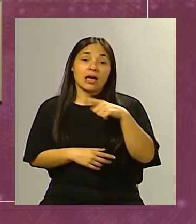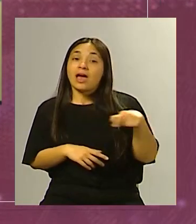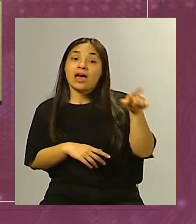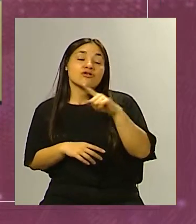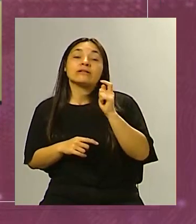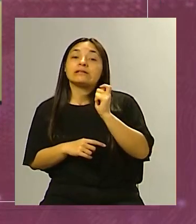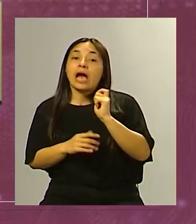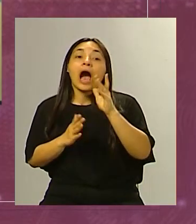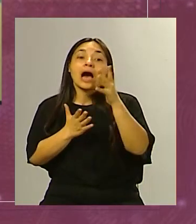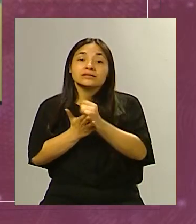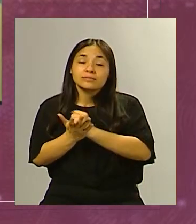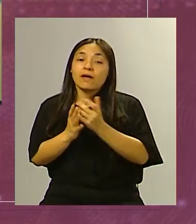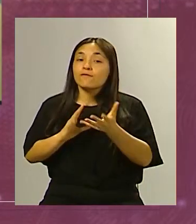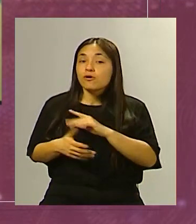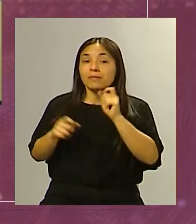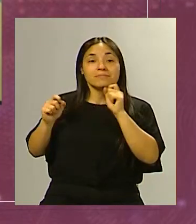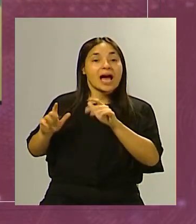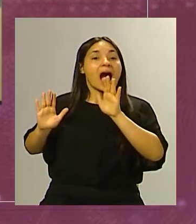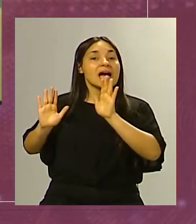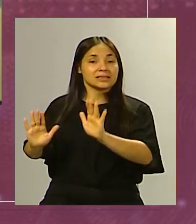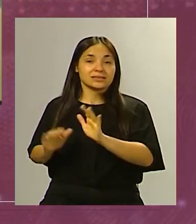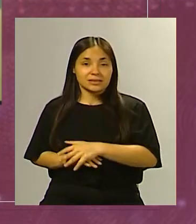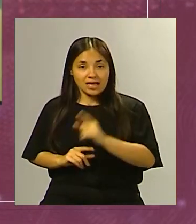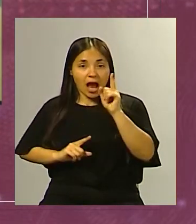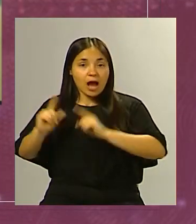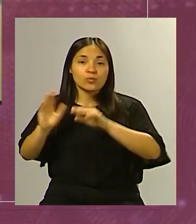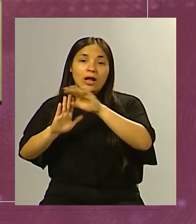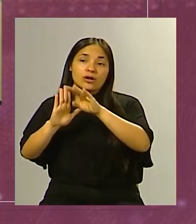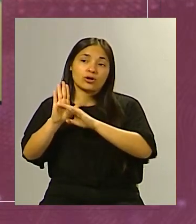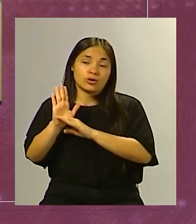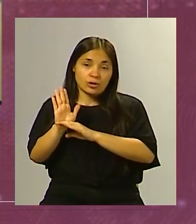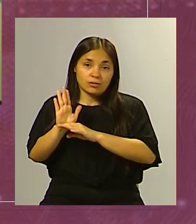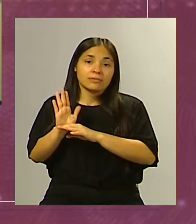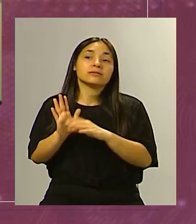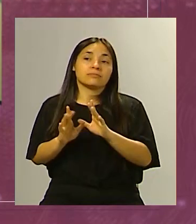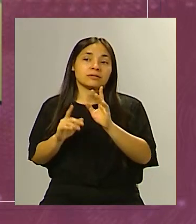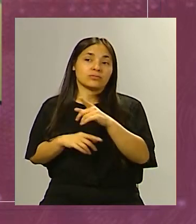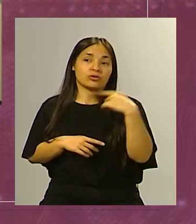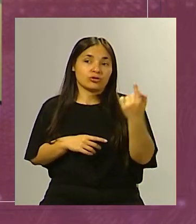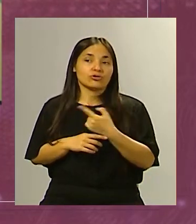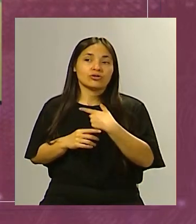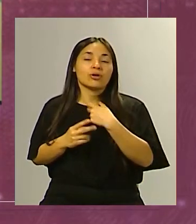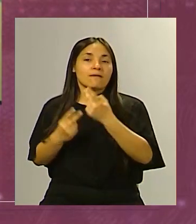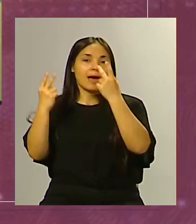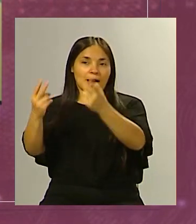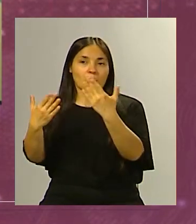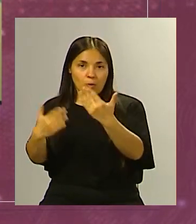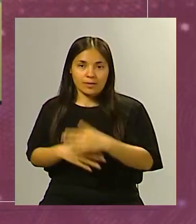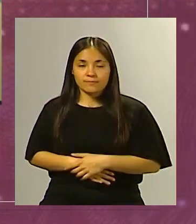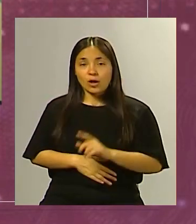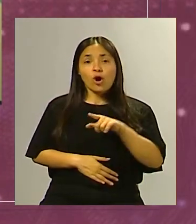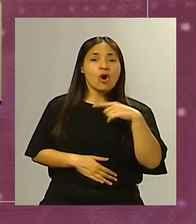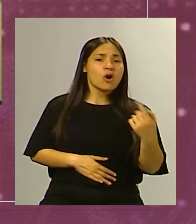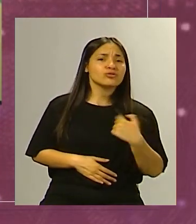esa reprogramación, tenían algunos acatamientos para cumplir y nosotros poder cumplir con los protocolos del viaje. Otros prefirieron